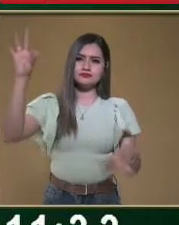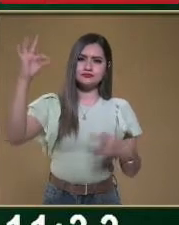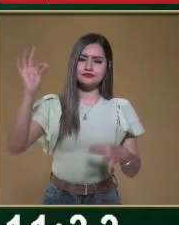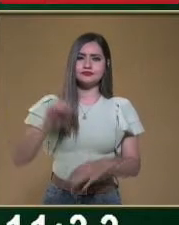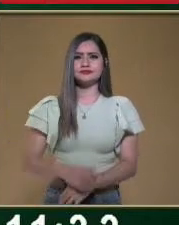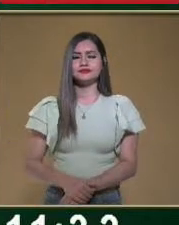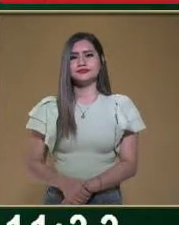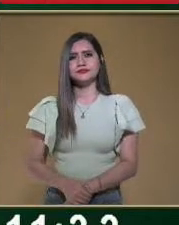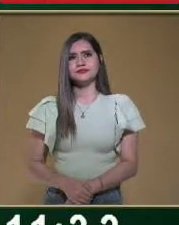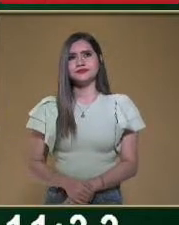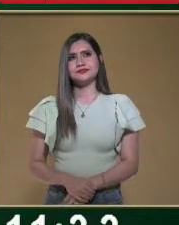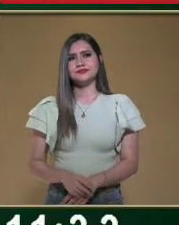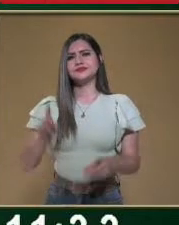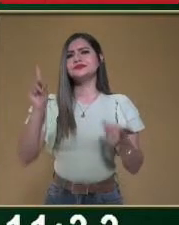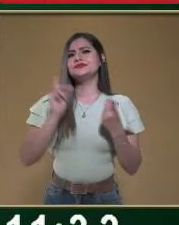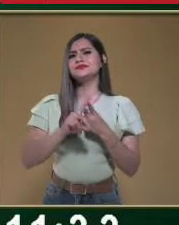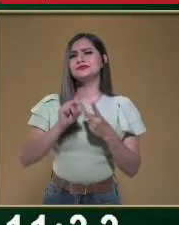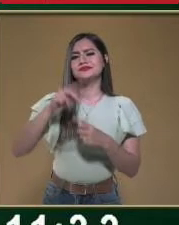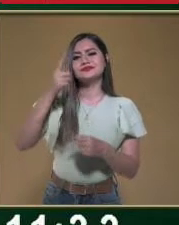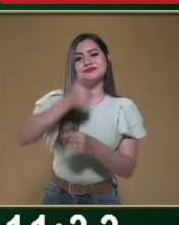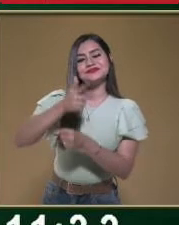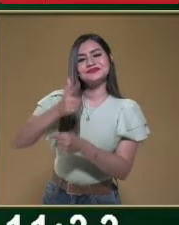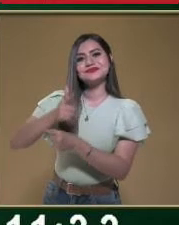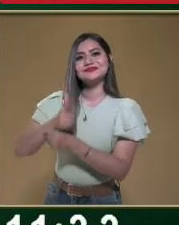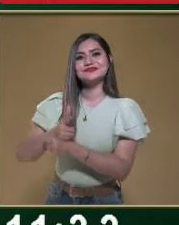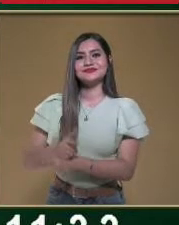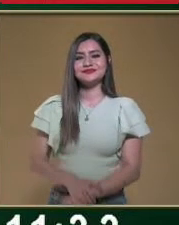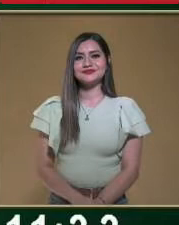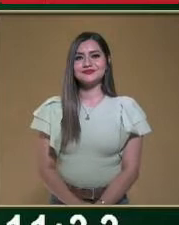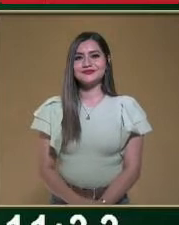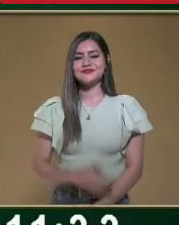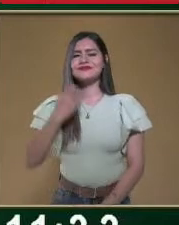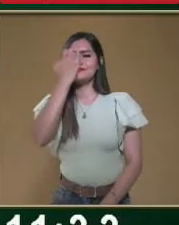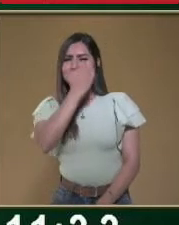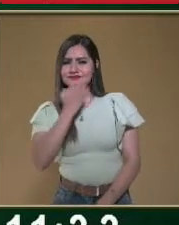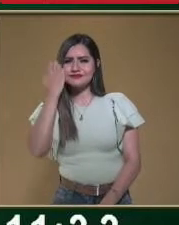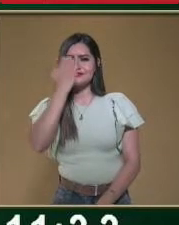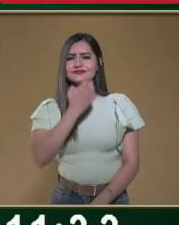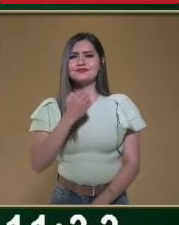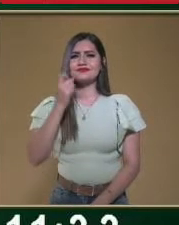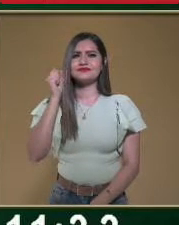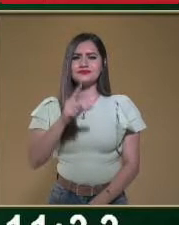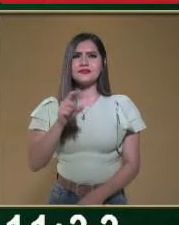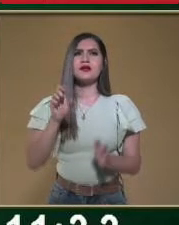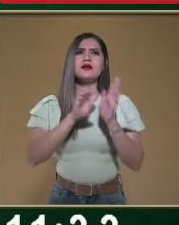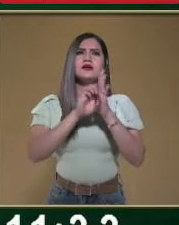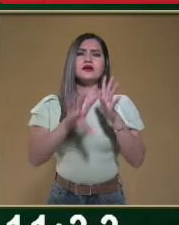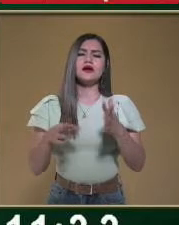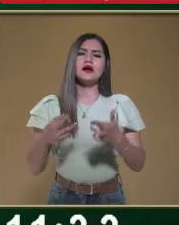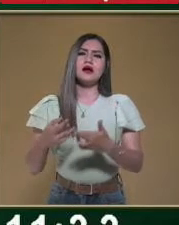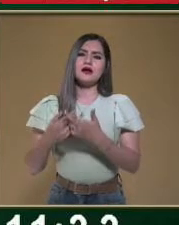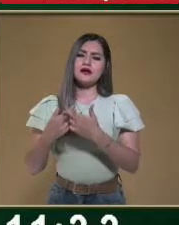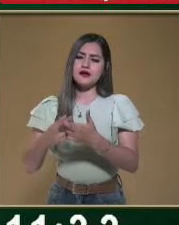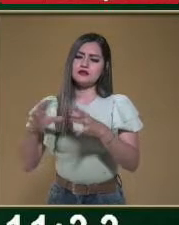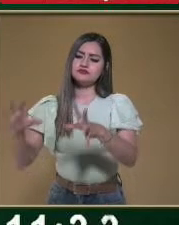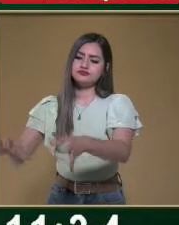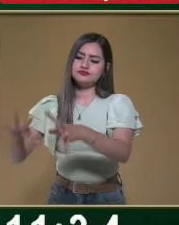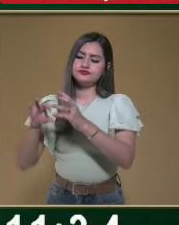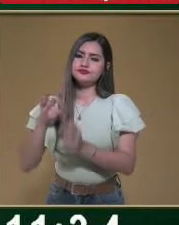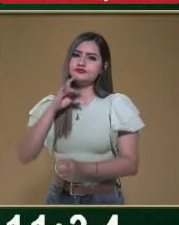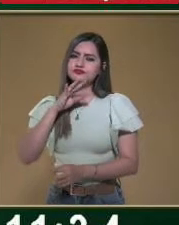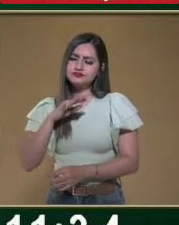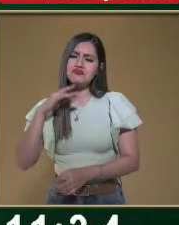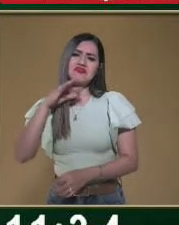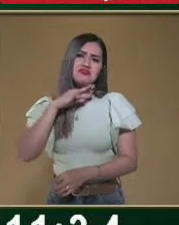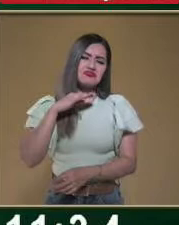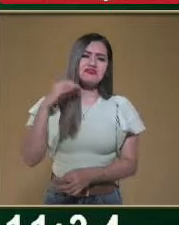encontrar? Bueno, lo podemos encontrar en la escuela, el de Recicla en Casa y Escuela, lo podemos encontrar en la escuela, en